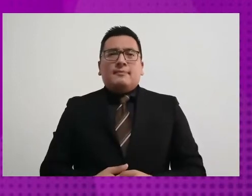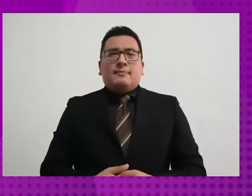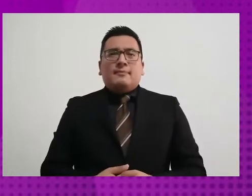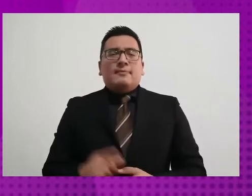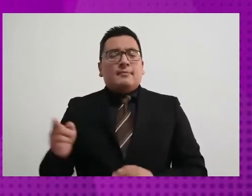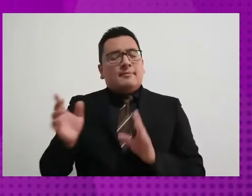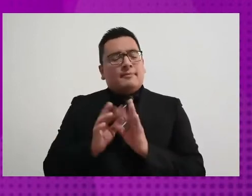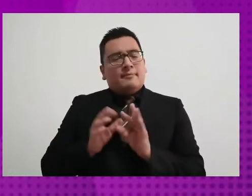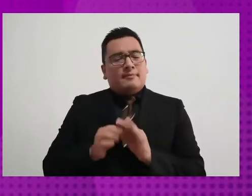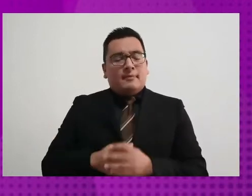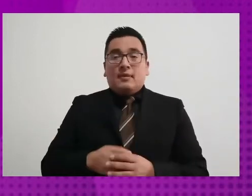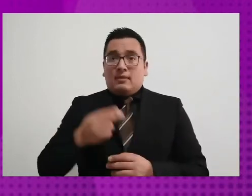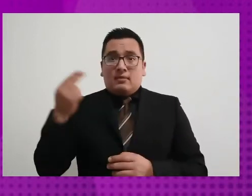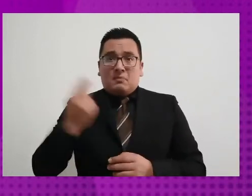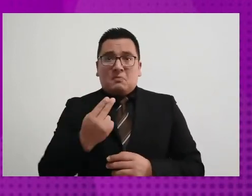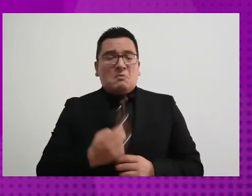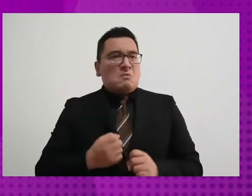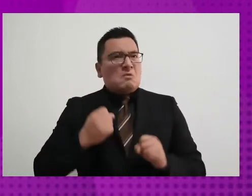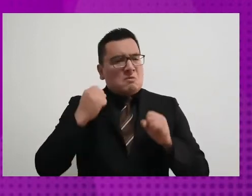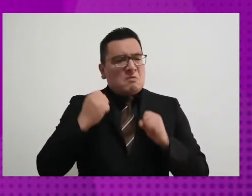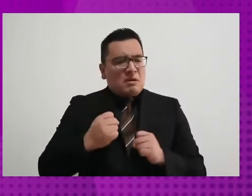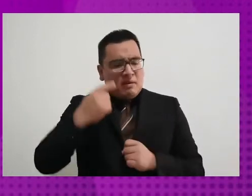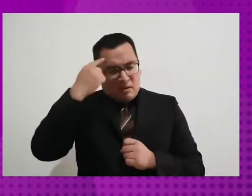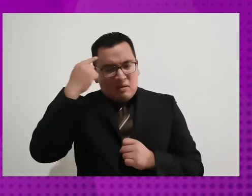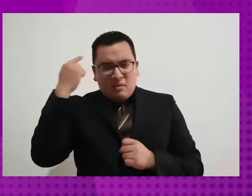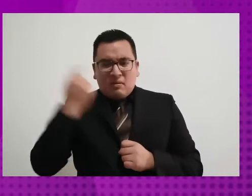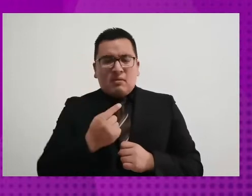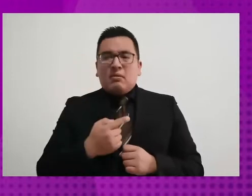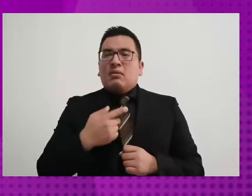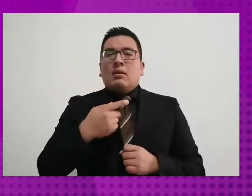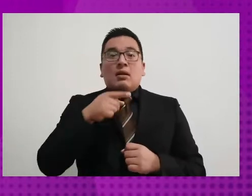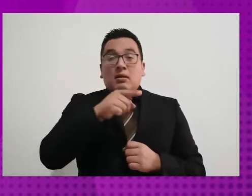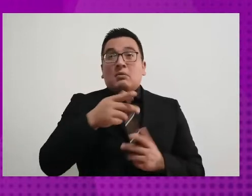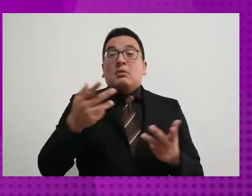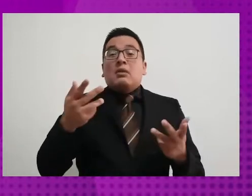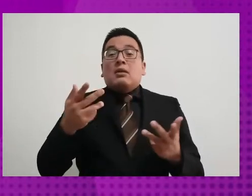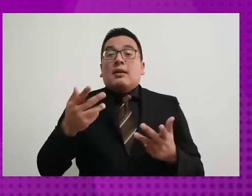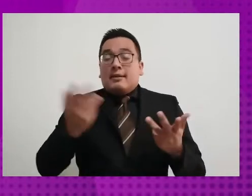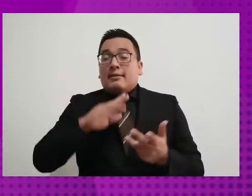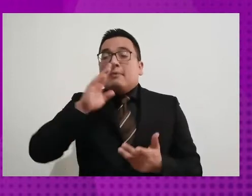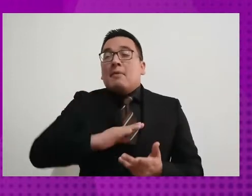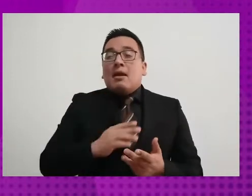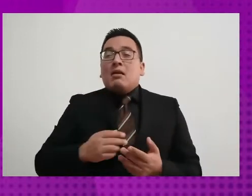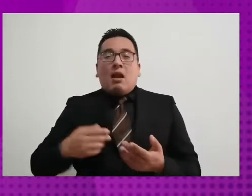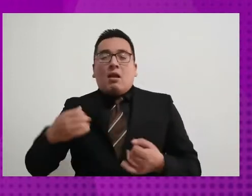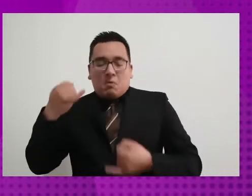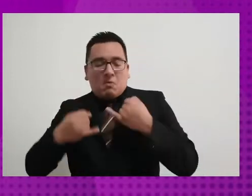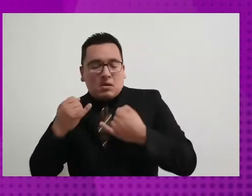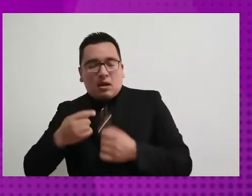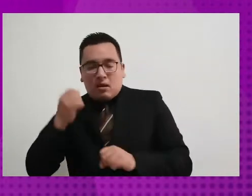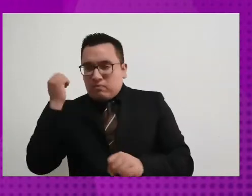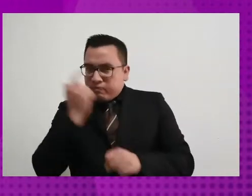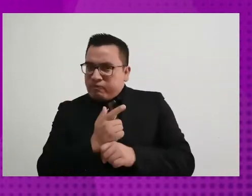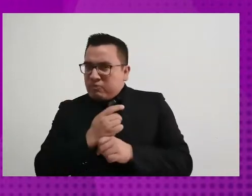la consejera, tiene que haber una resolución firme para que puedan ser ingresados a este registro, como